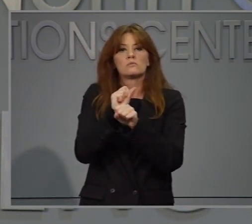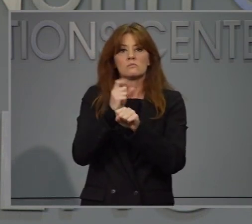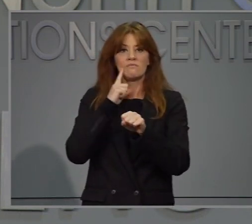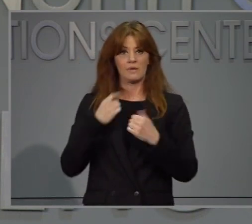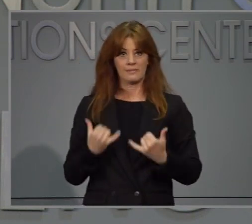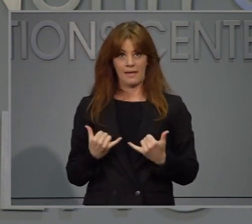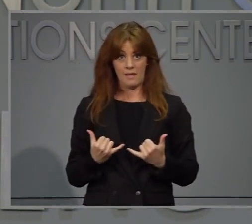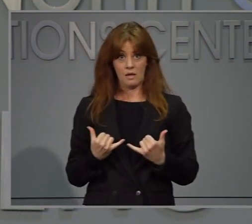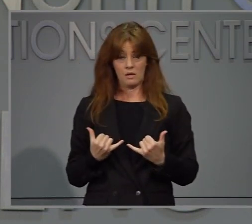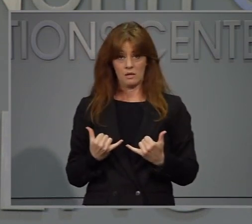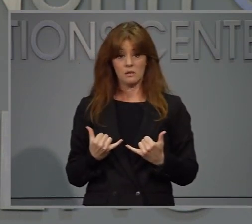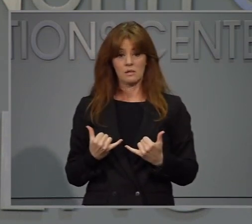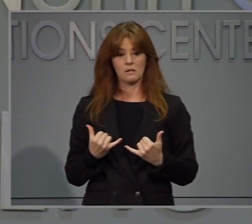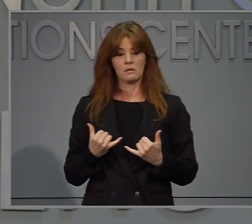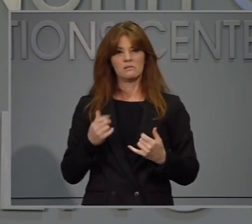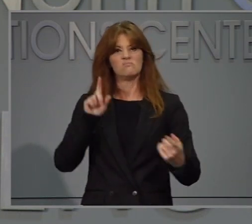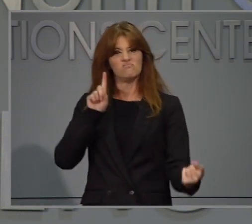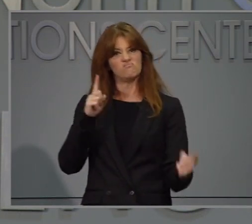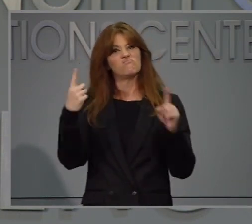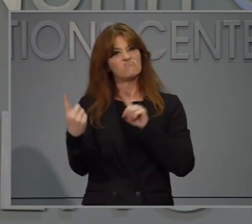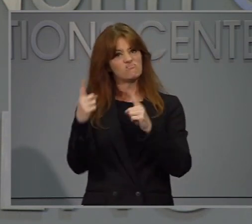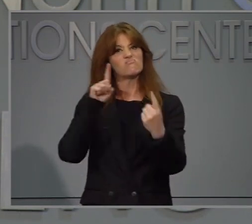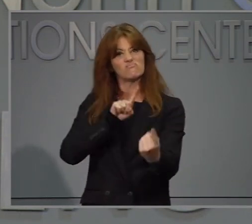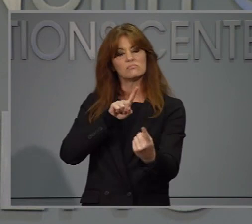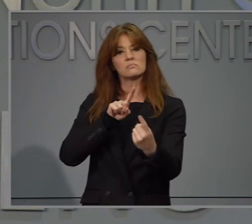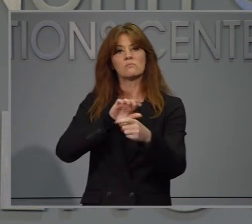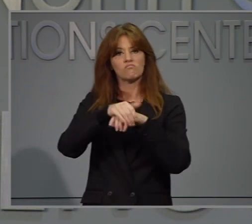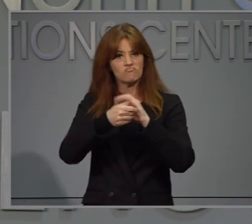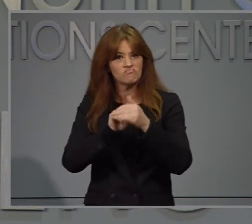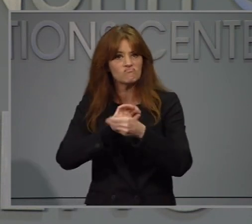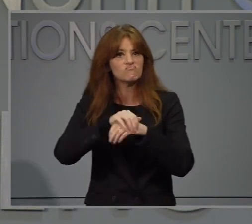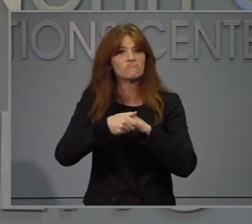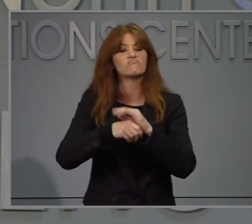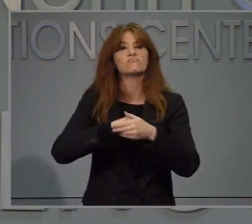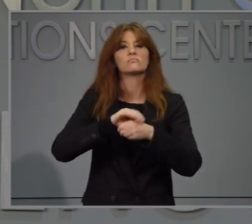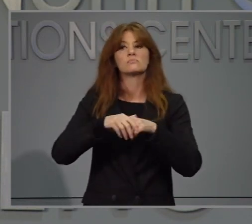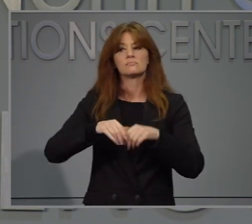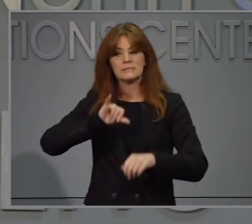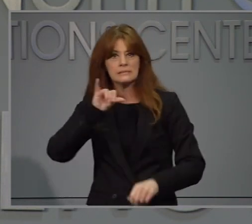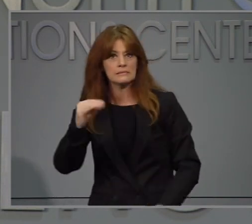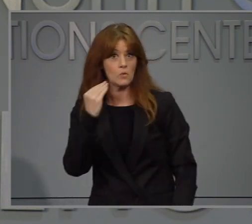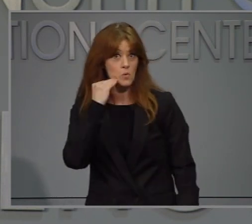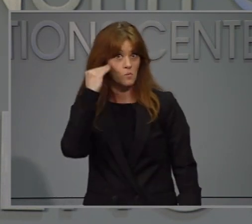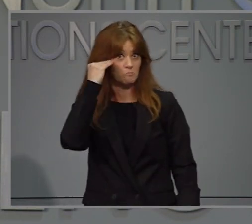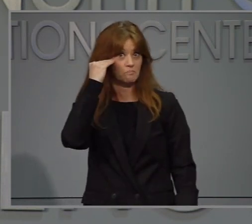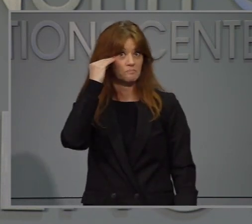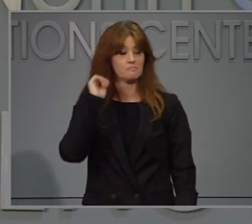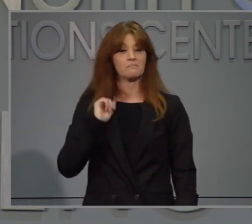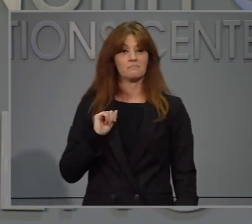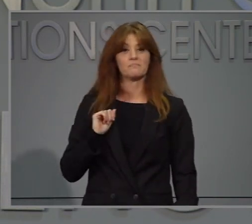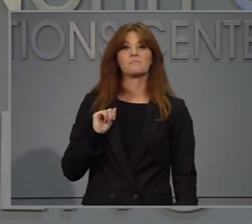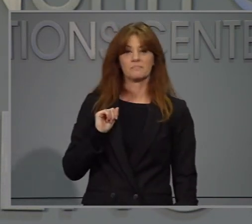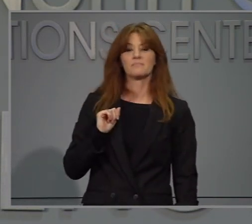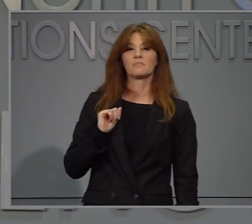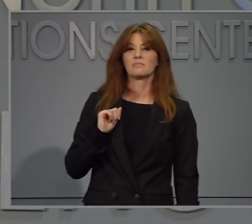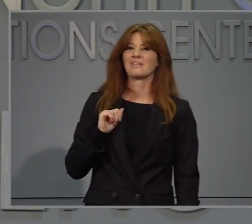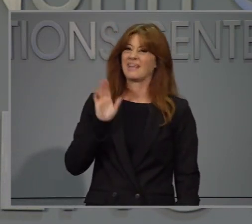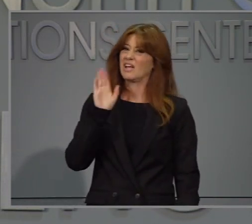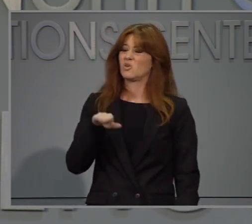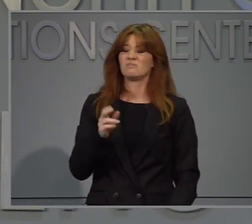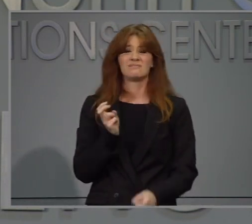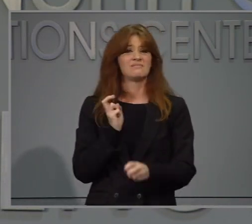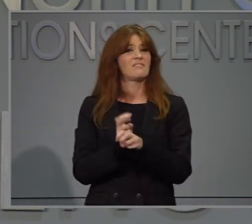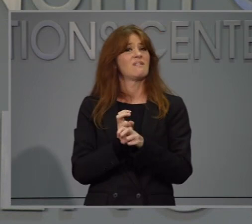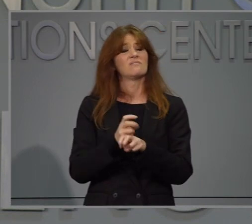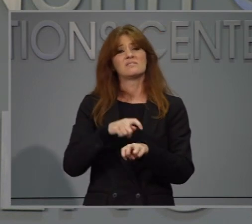sabemos que funciona ahora. Tener la distancia física, higienizar, quedarse en casa. Yo sé que es